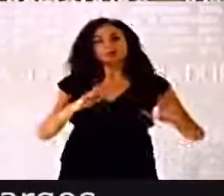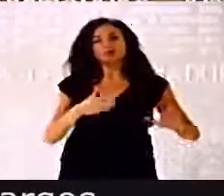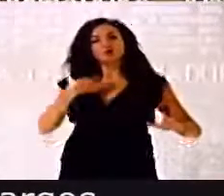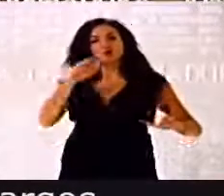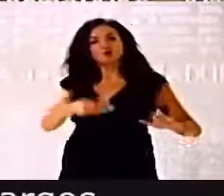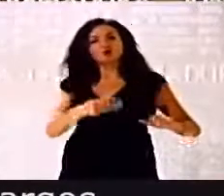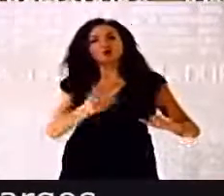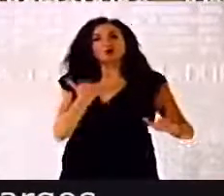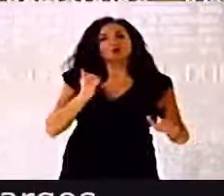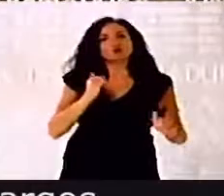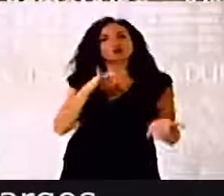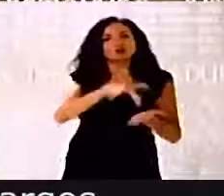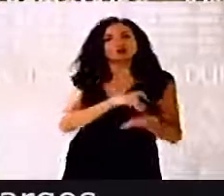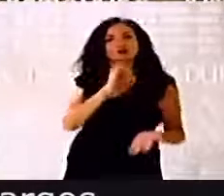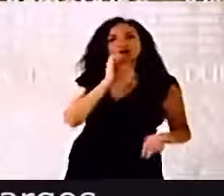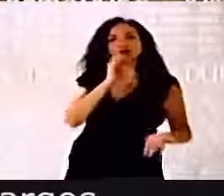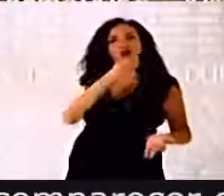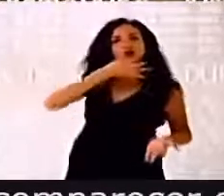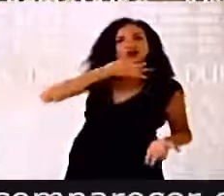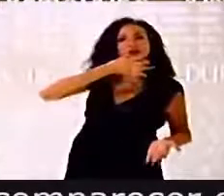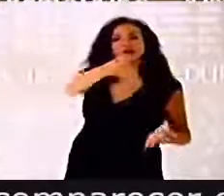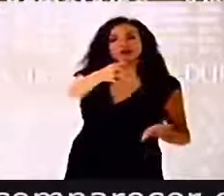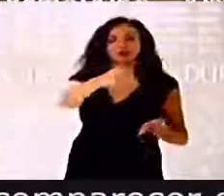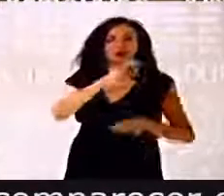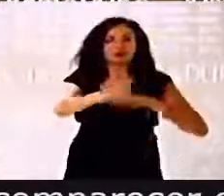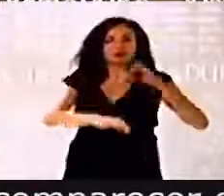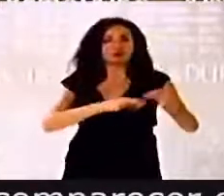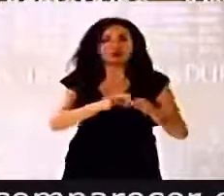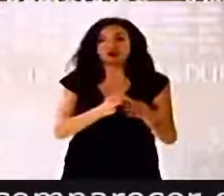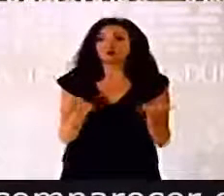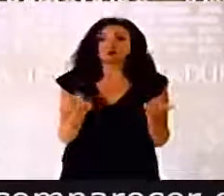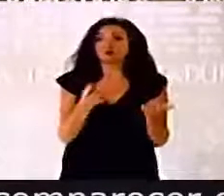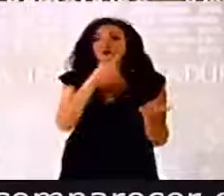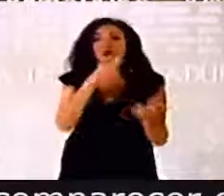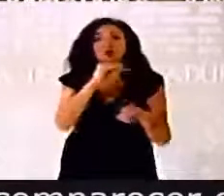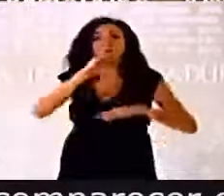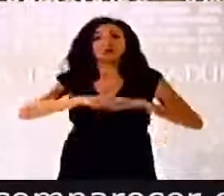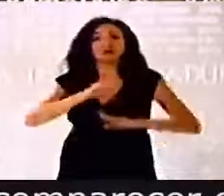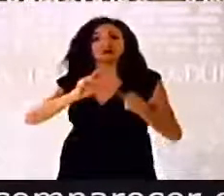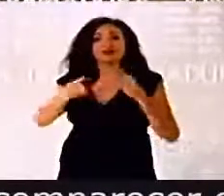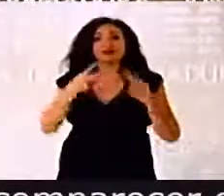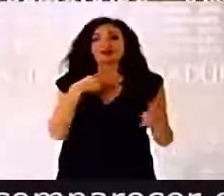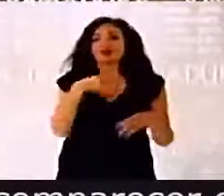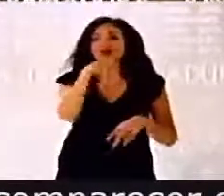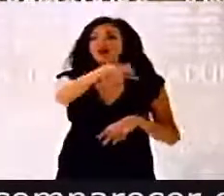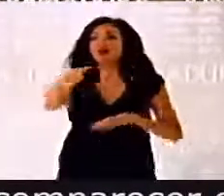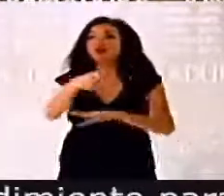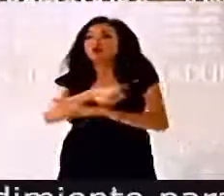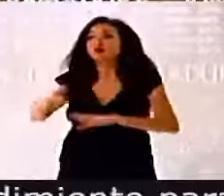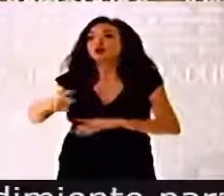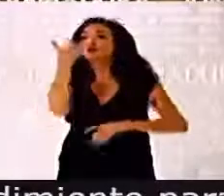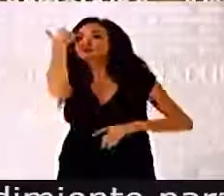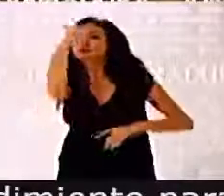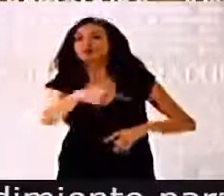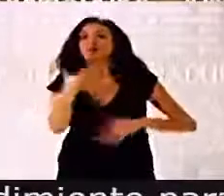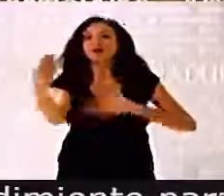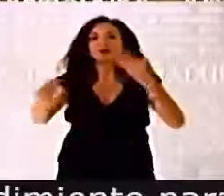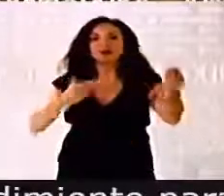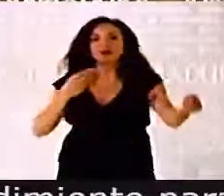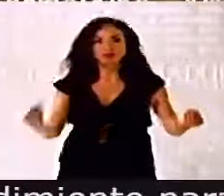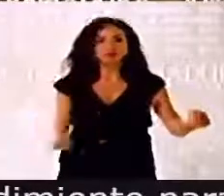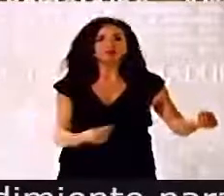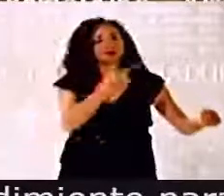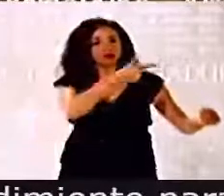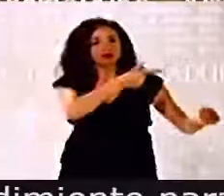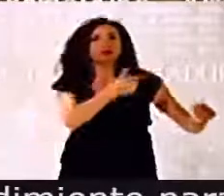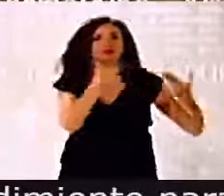el Parlamento en aras a la transparencia con la que hicimos este procedimiento, para que los ciudadanos conozcan y sus señorías parlamentarias también